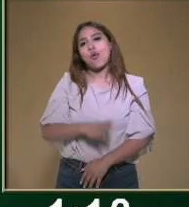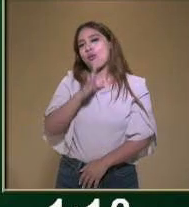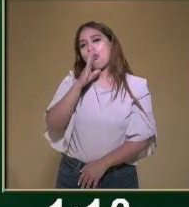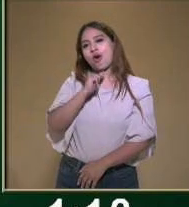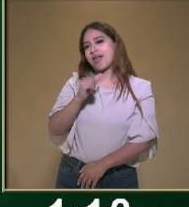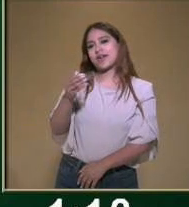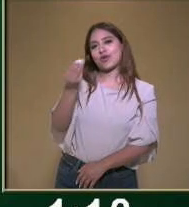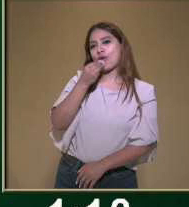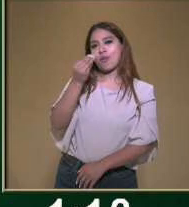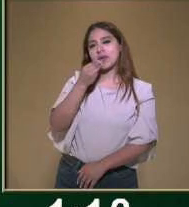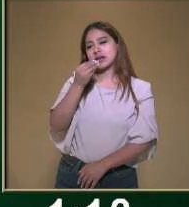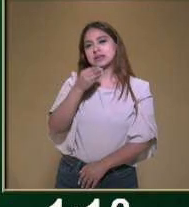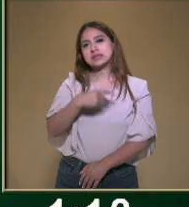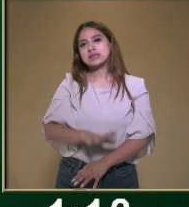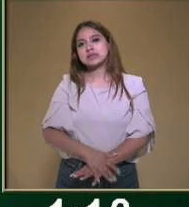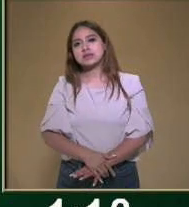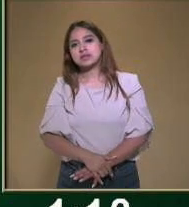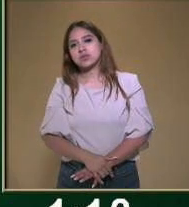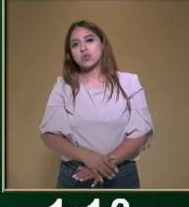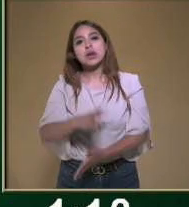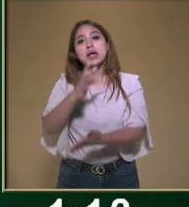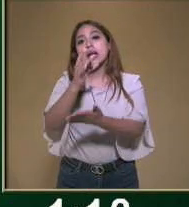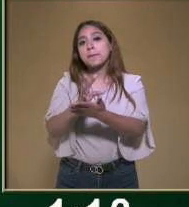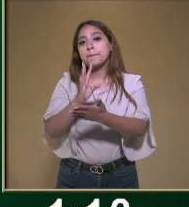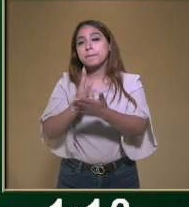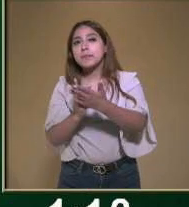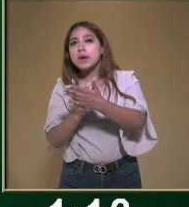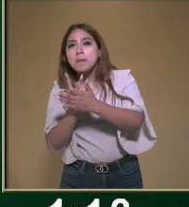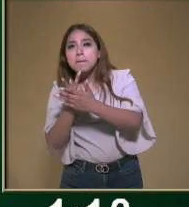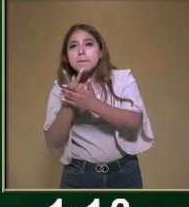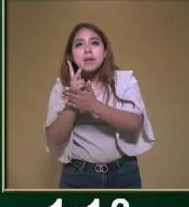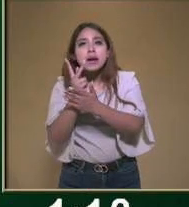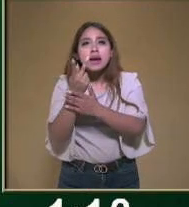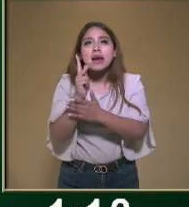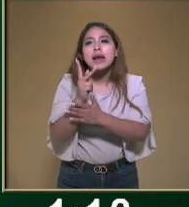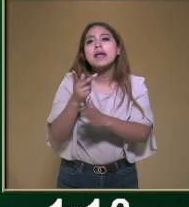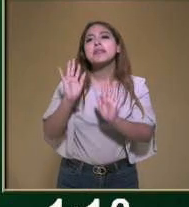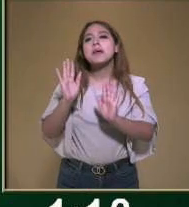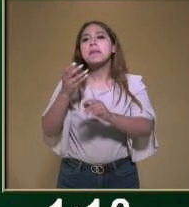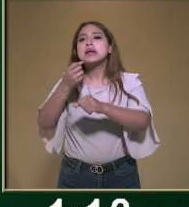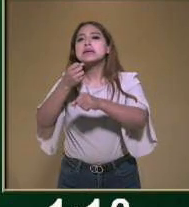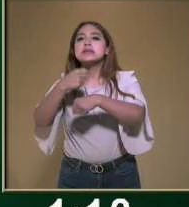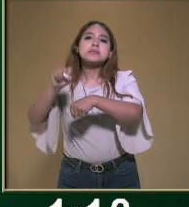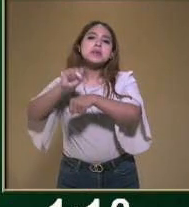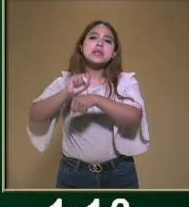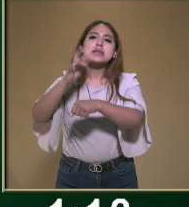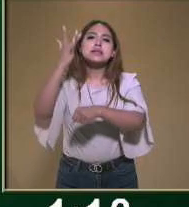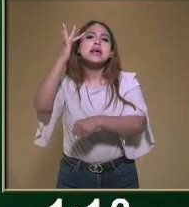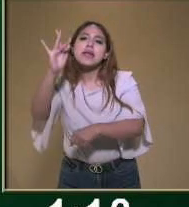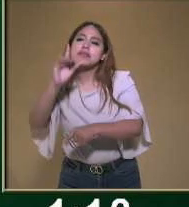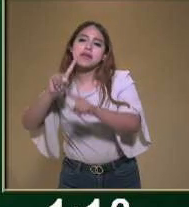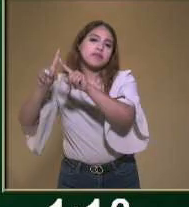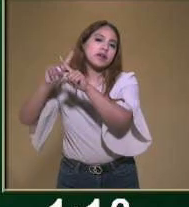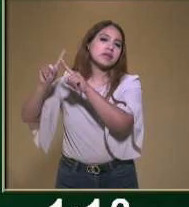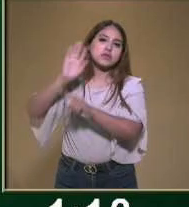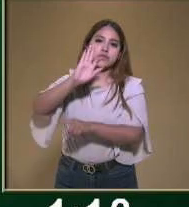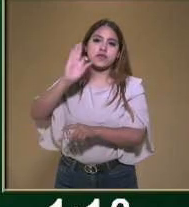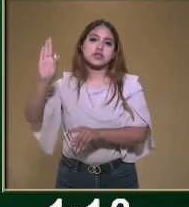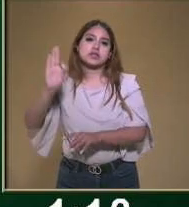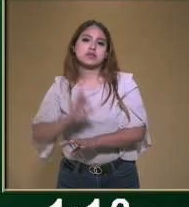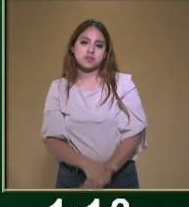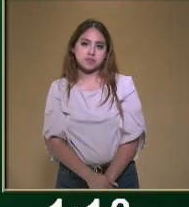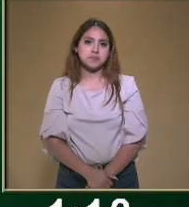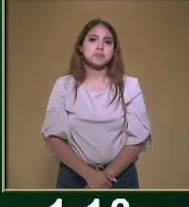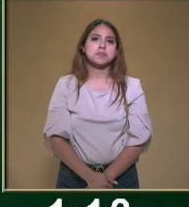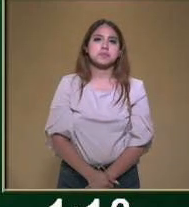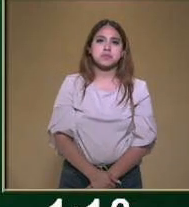El tepecintle solo sirve como planta de ornato para la Semana Santa y otras fechas festivas. Así es,